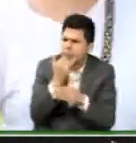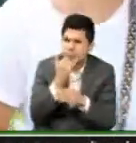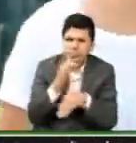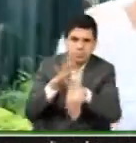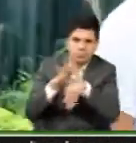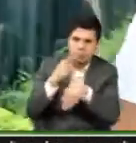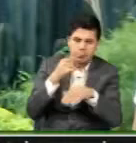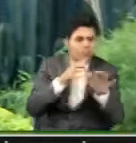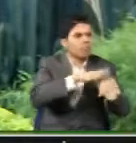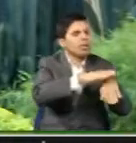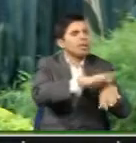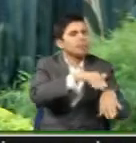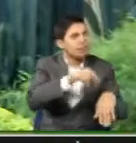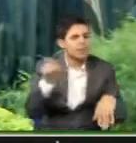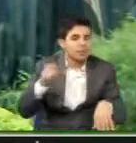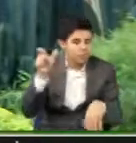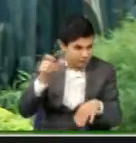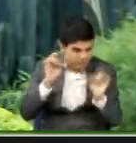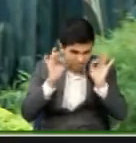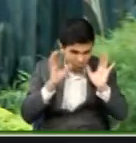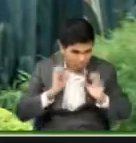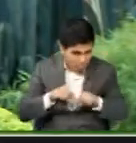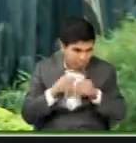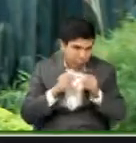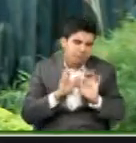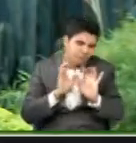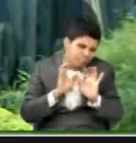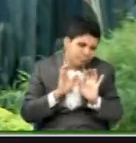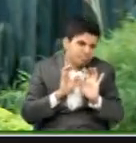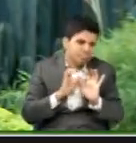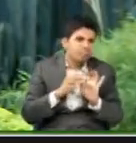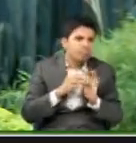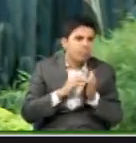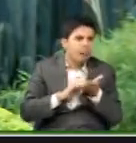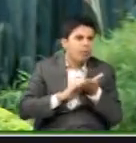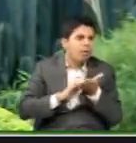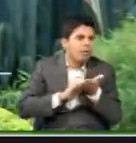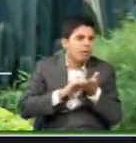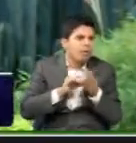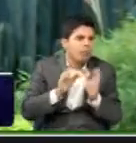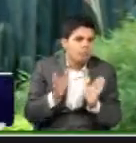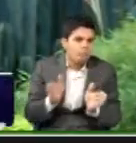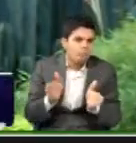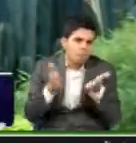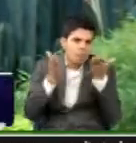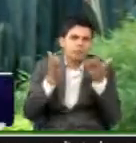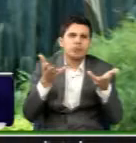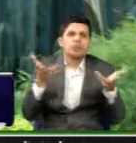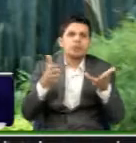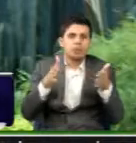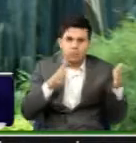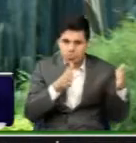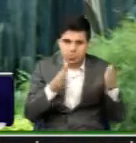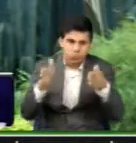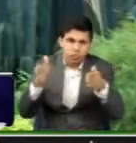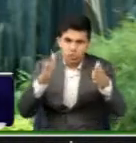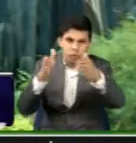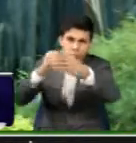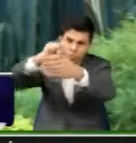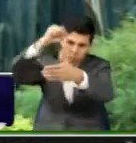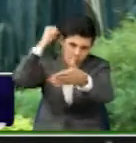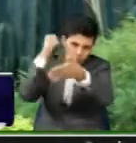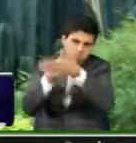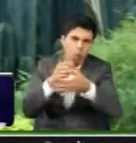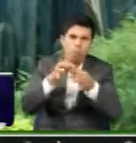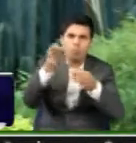ya se encuentra estable a pesar de las heridas considerables que sufrió tras este hecho registrado en esta vía que comunica al